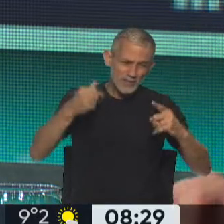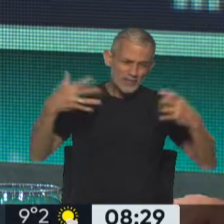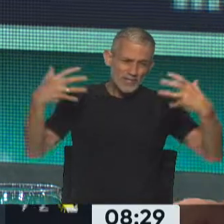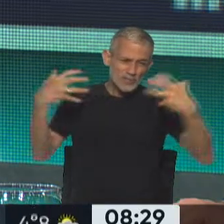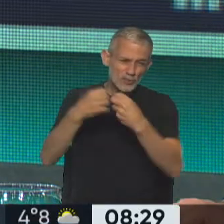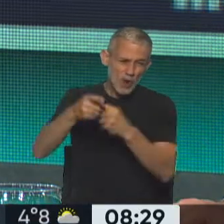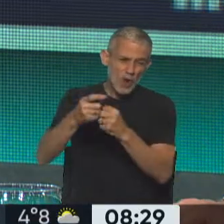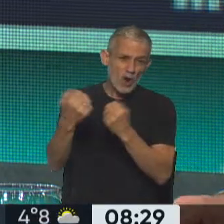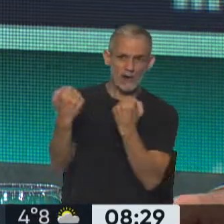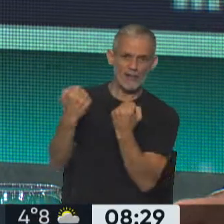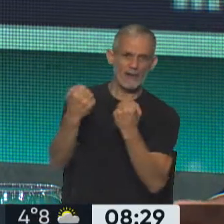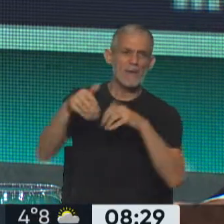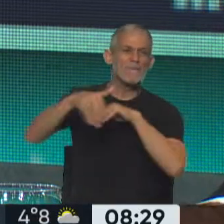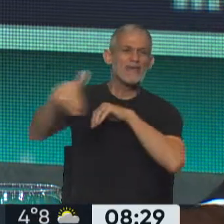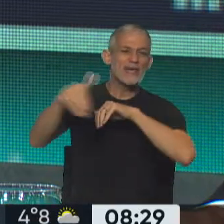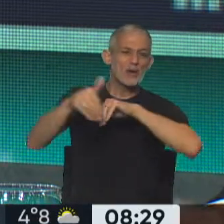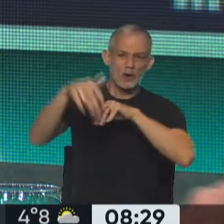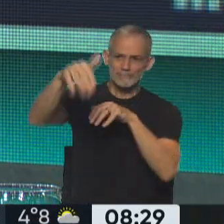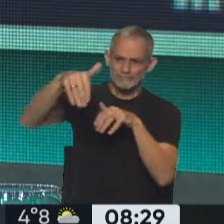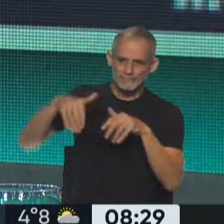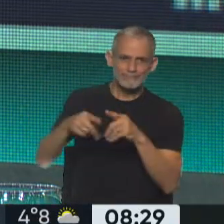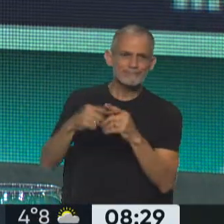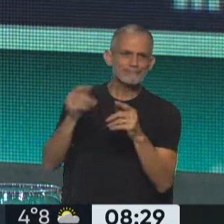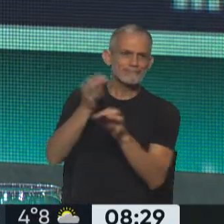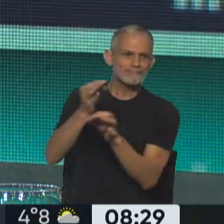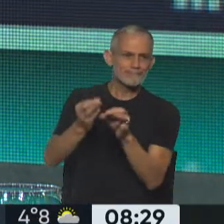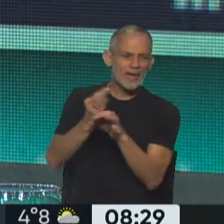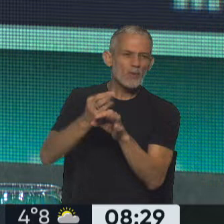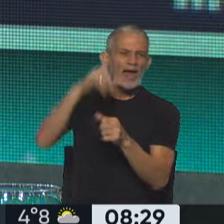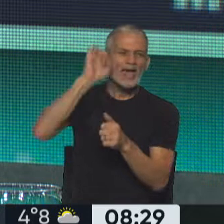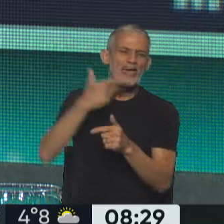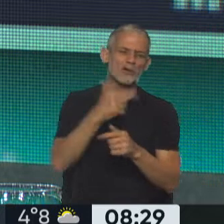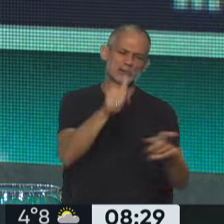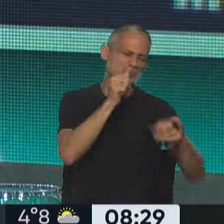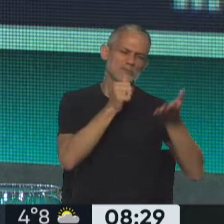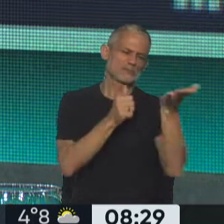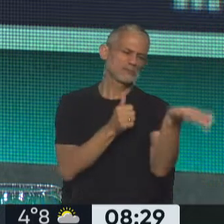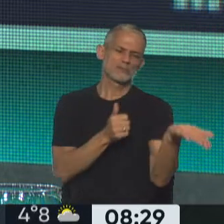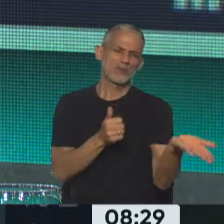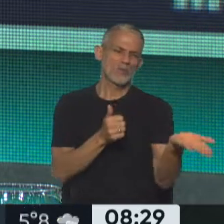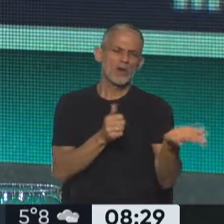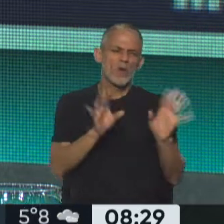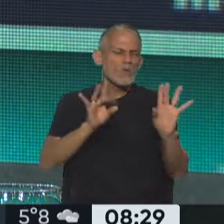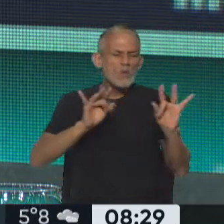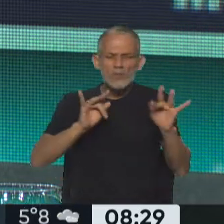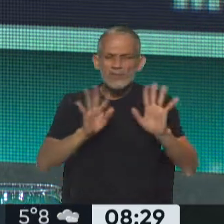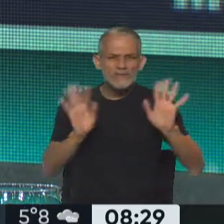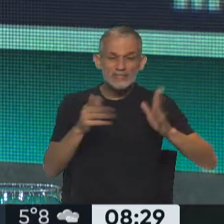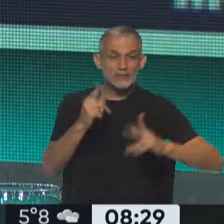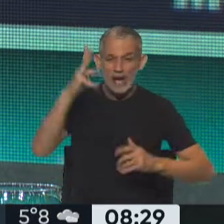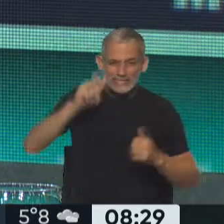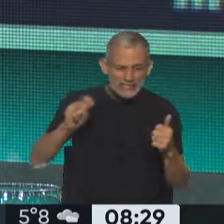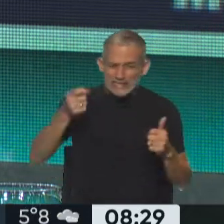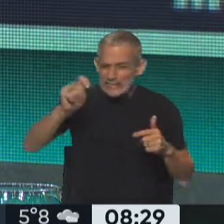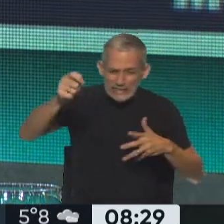el vehículo contra el micro que llegaba a los chicos del colegio Ecos estaba alcoholizado costó muchísimo para ellos a nivel judicial